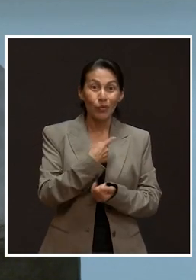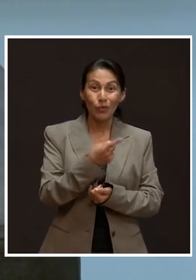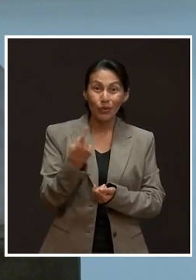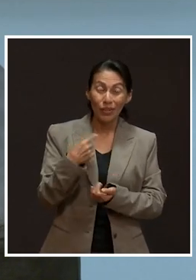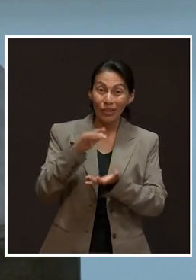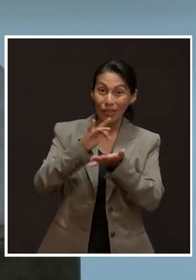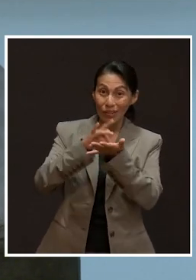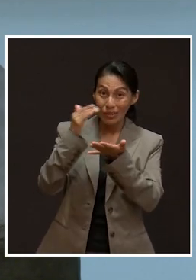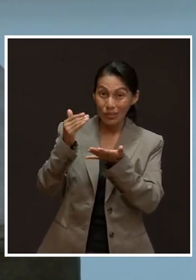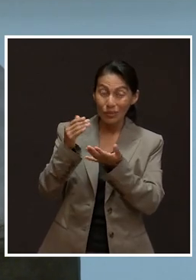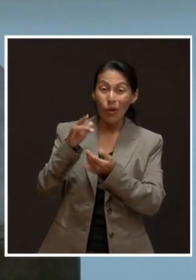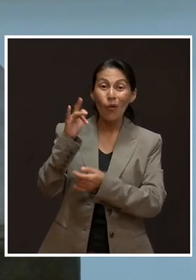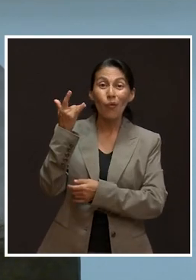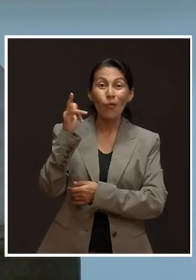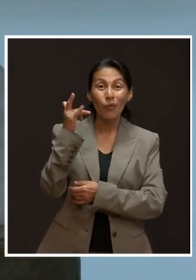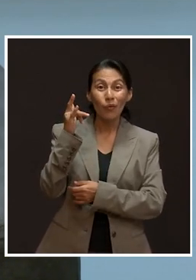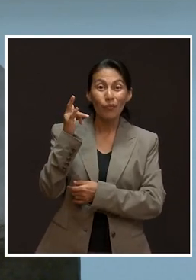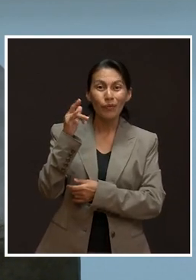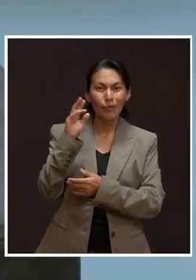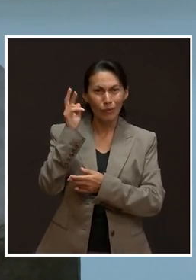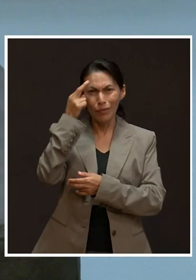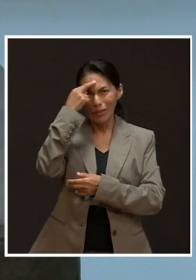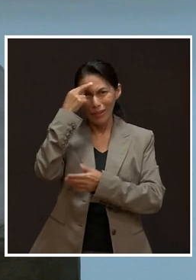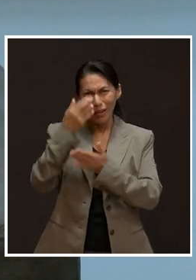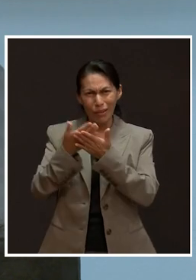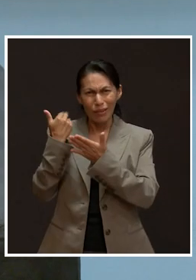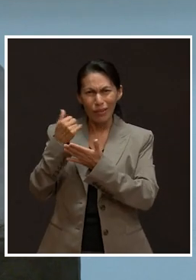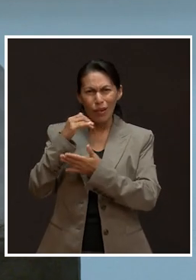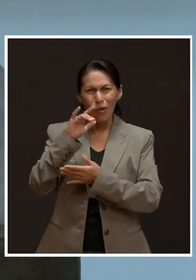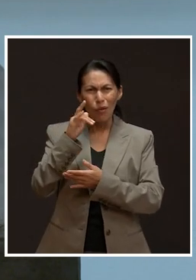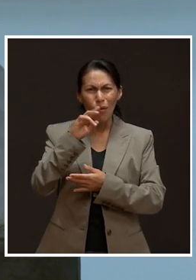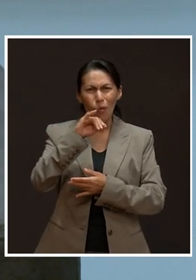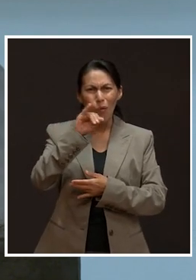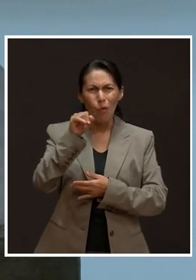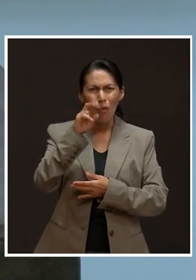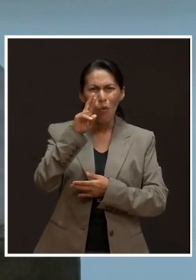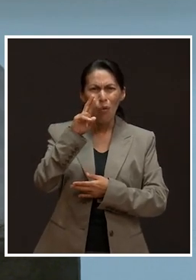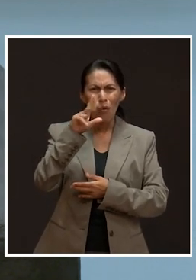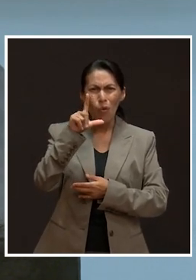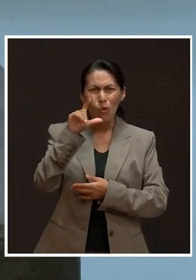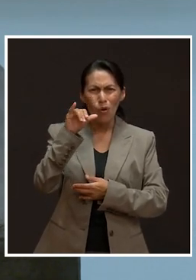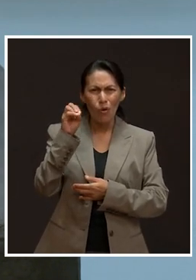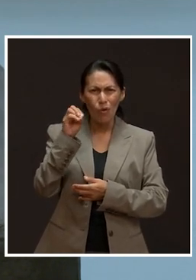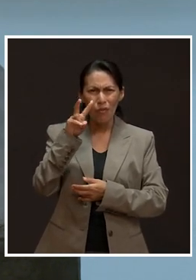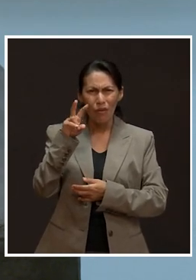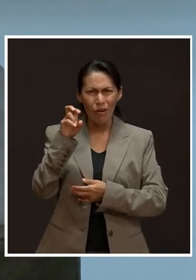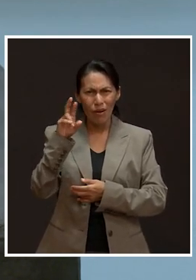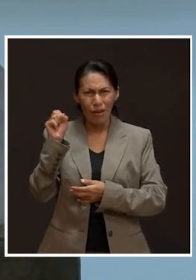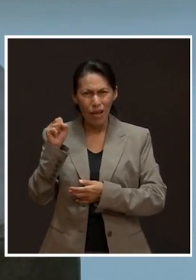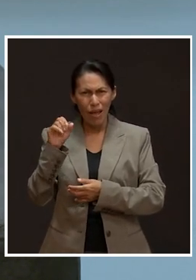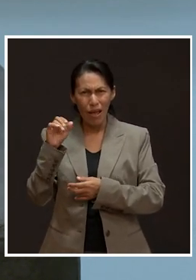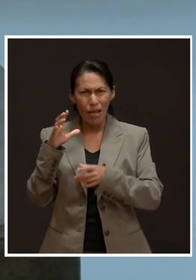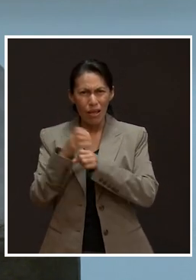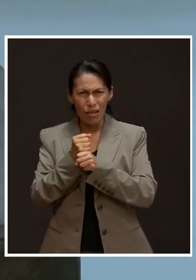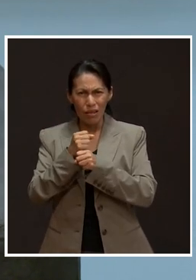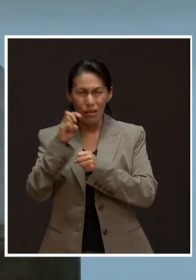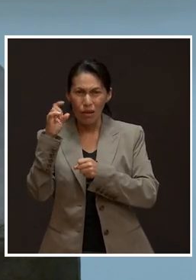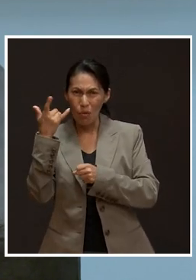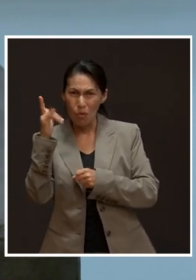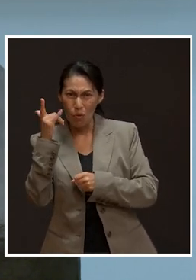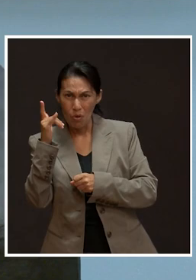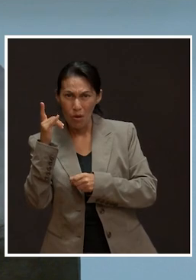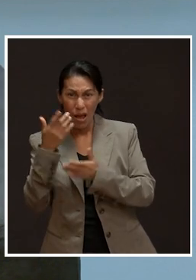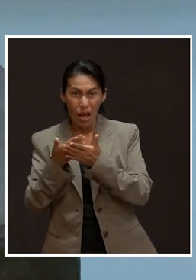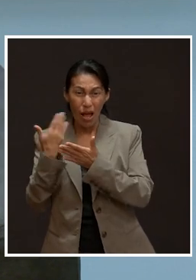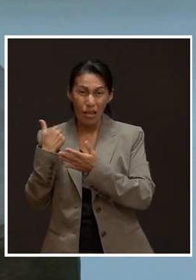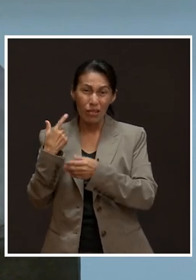Sí, por eso. Hay también algunas peticiones. Estamos muy agradecidos porque Julio Vera, que, acuerdan ustedes, hemos